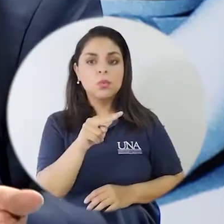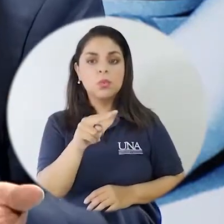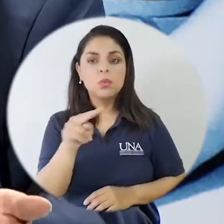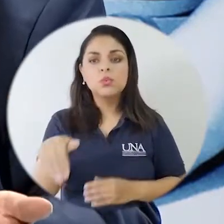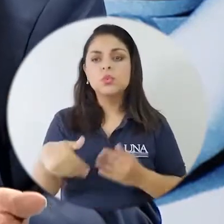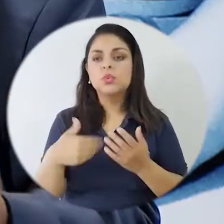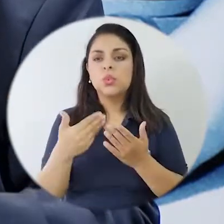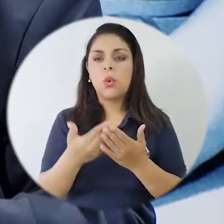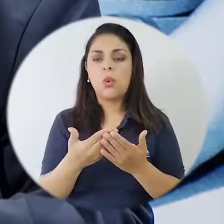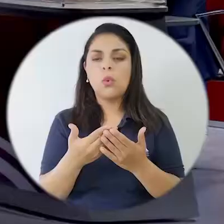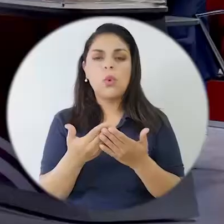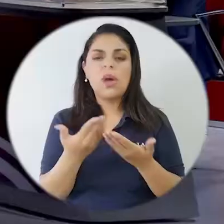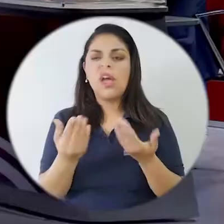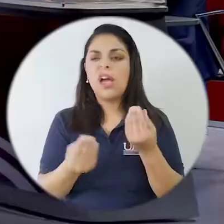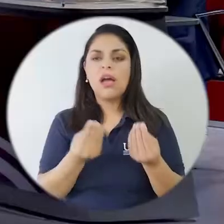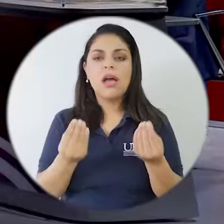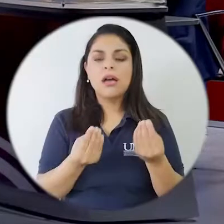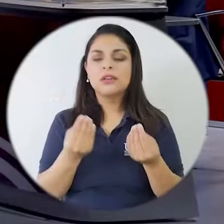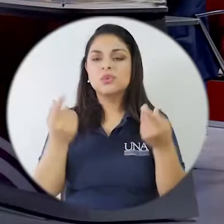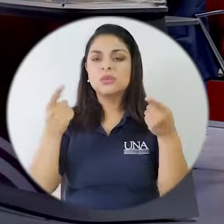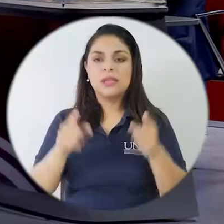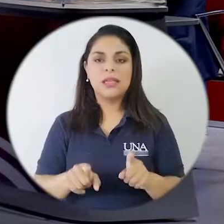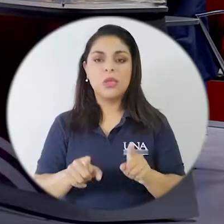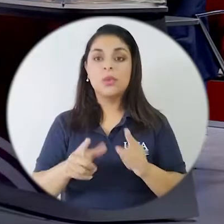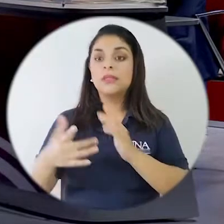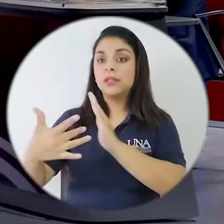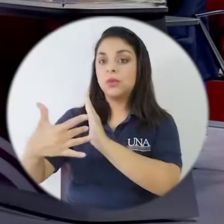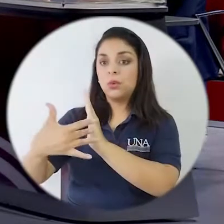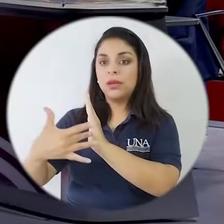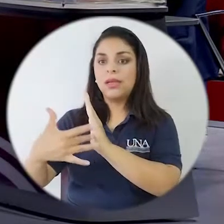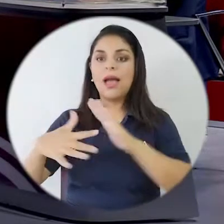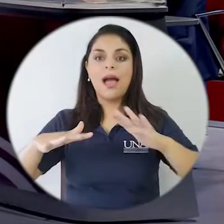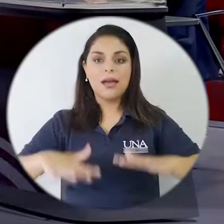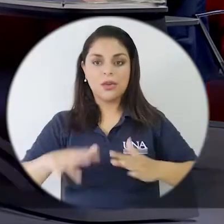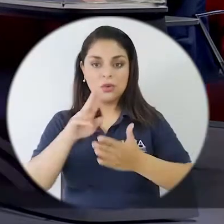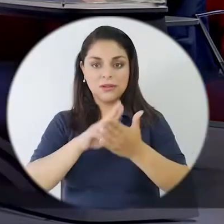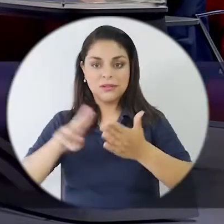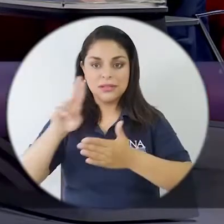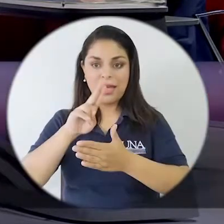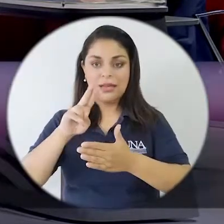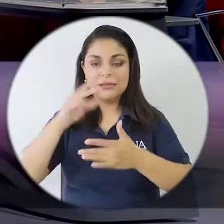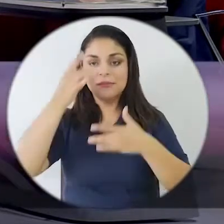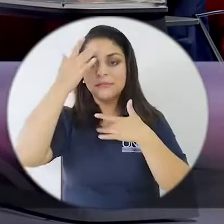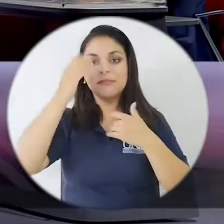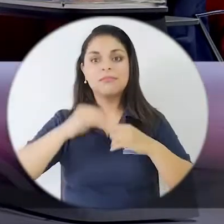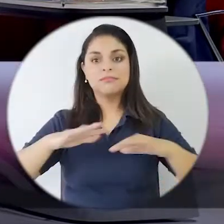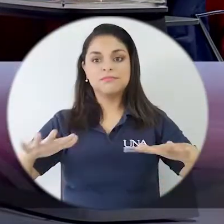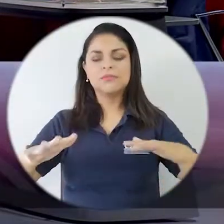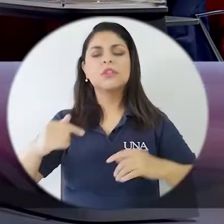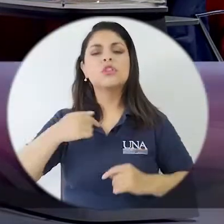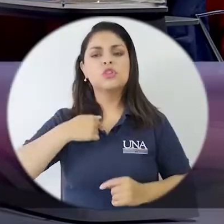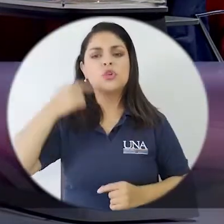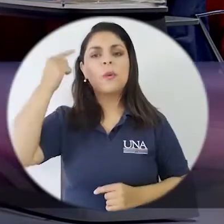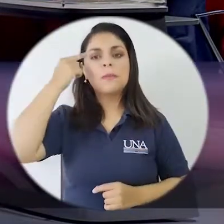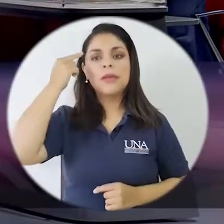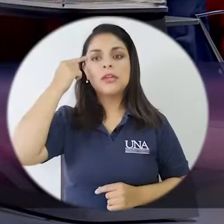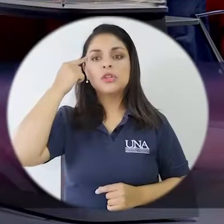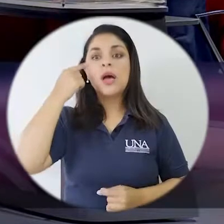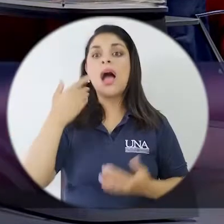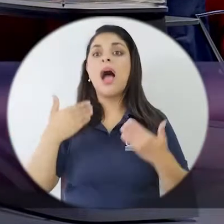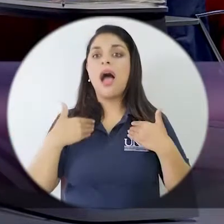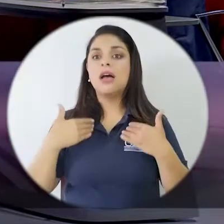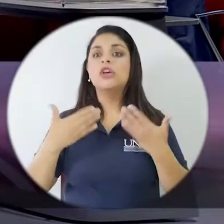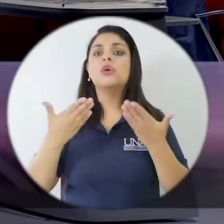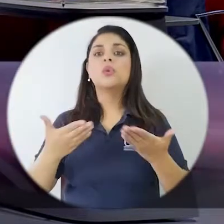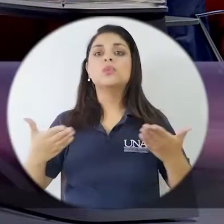términos metodológicos desde las universidades en este contexto de pandemia. Yo soy del criterio de que se han dado cosas